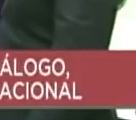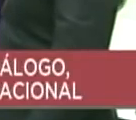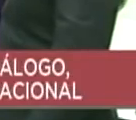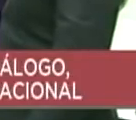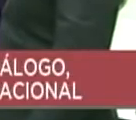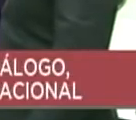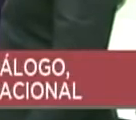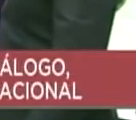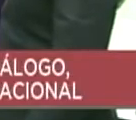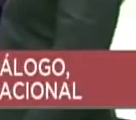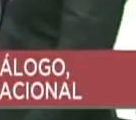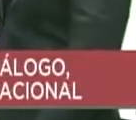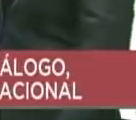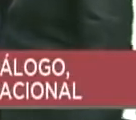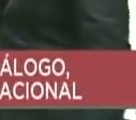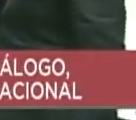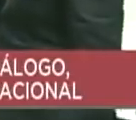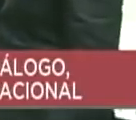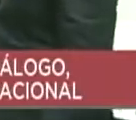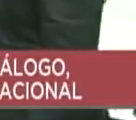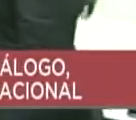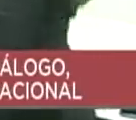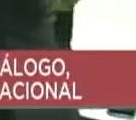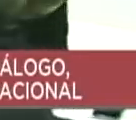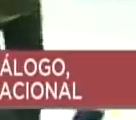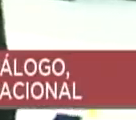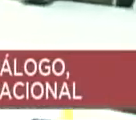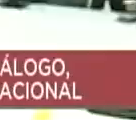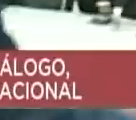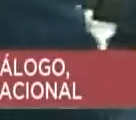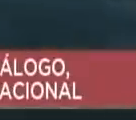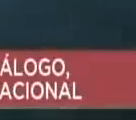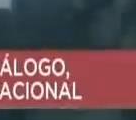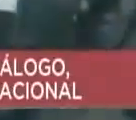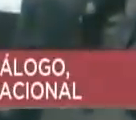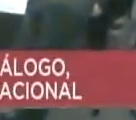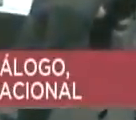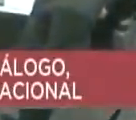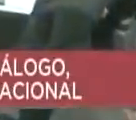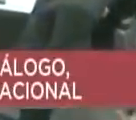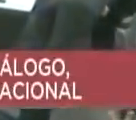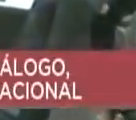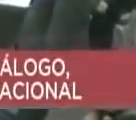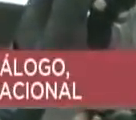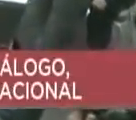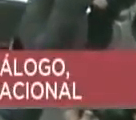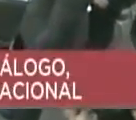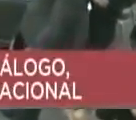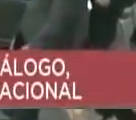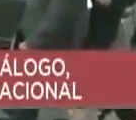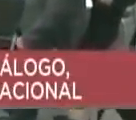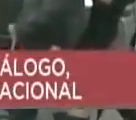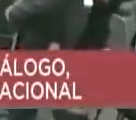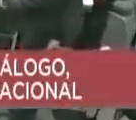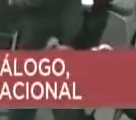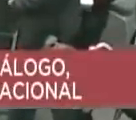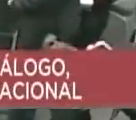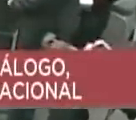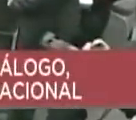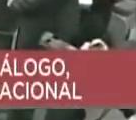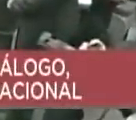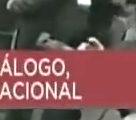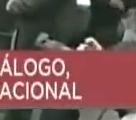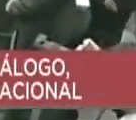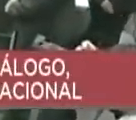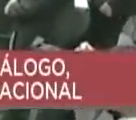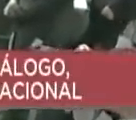Nacional continúa apostando por el diálogo nacional para consolidar la paz, la estabilidad de todos los venezolanos. Es una apuesta por